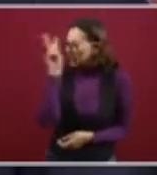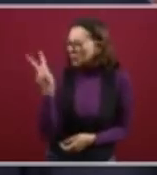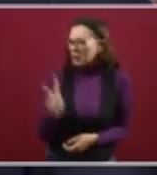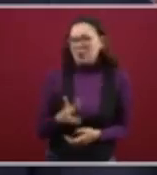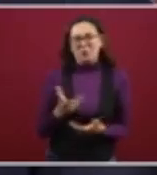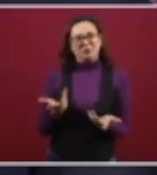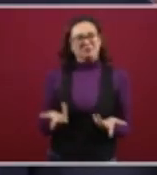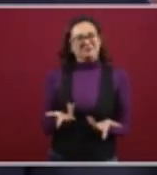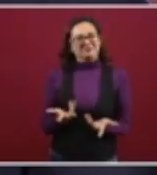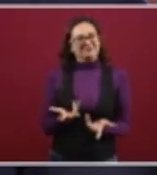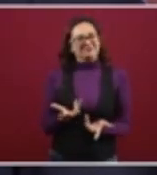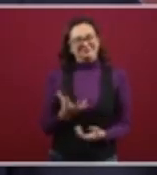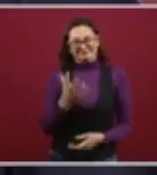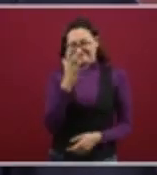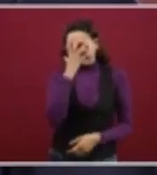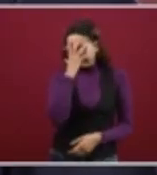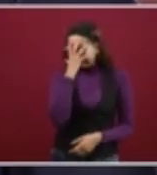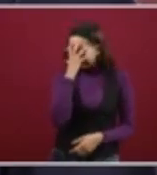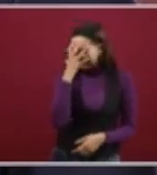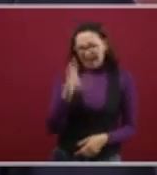es una inmoralidad.